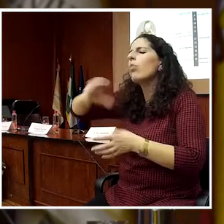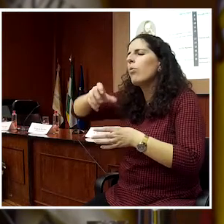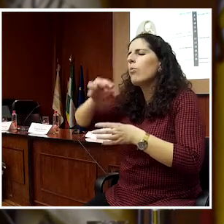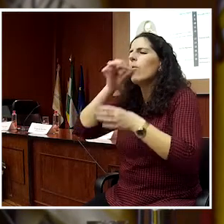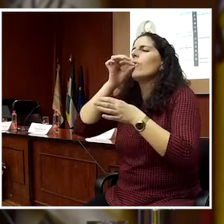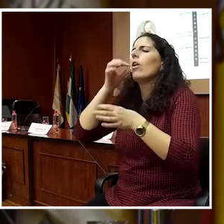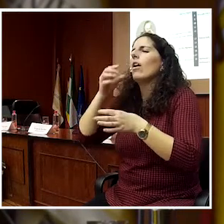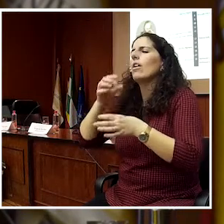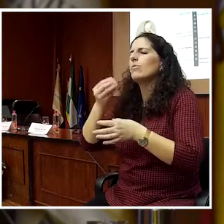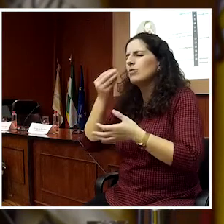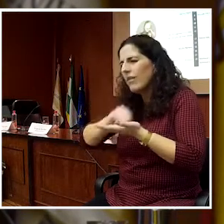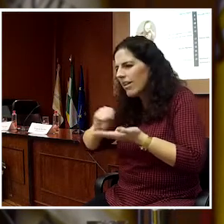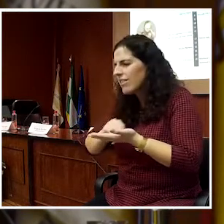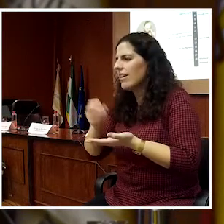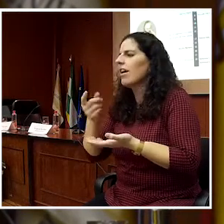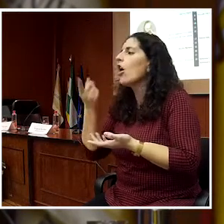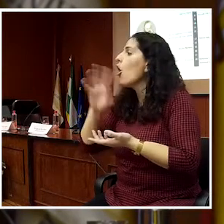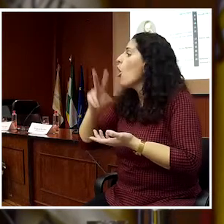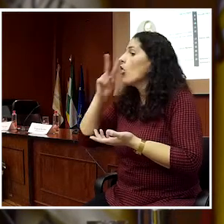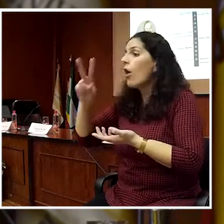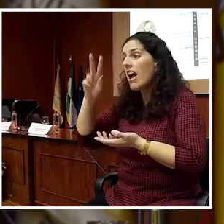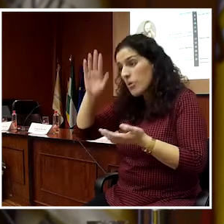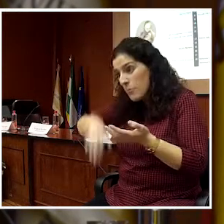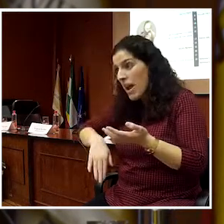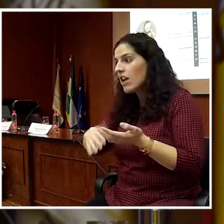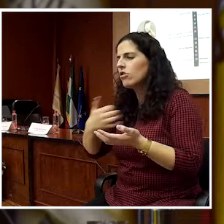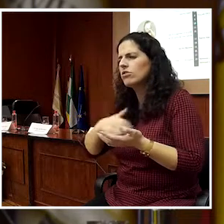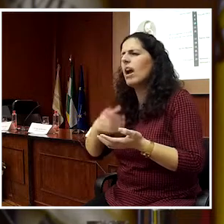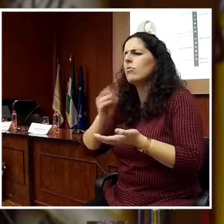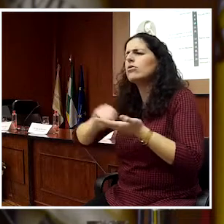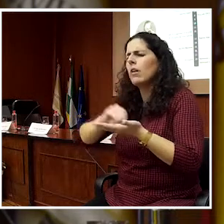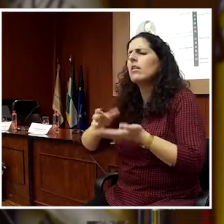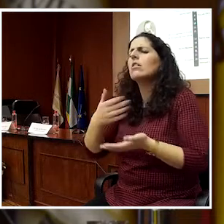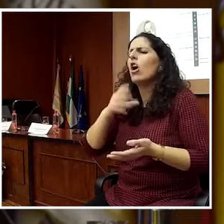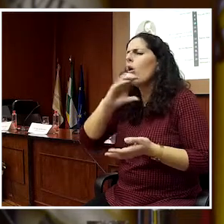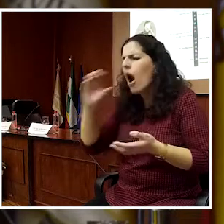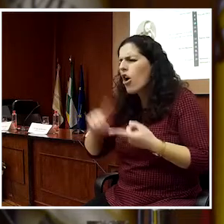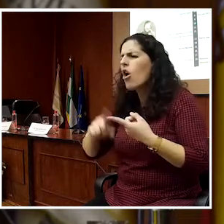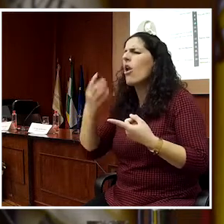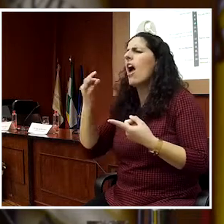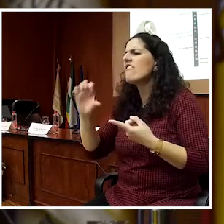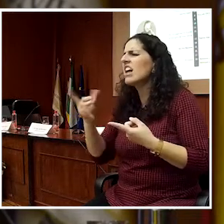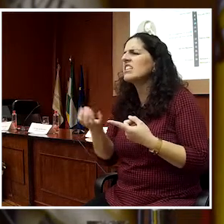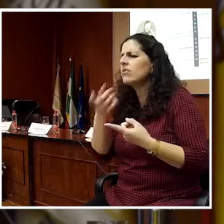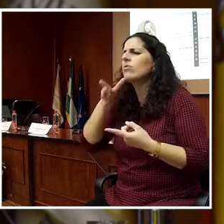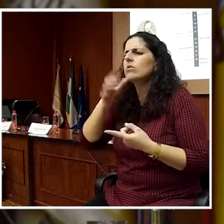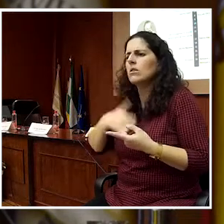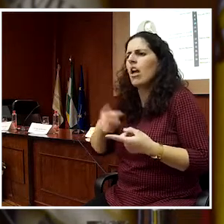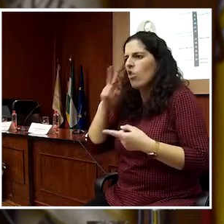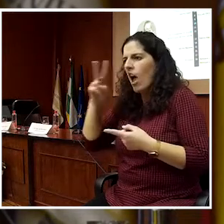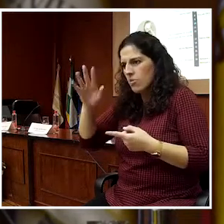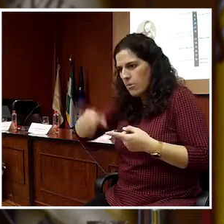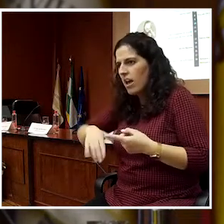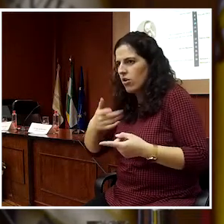y con menos de 2 años toman hasta el 30% refrescos carbonatados o refrescos sin gas hasta en el